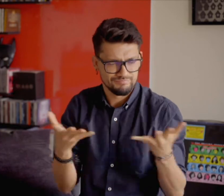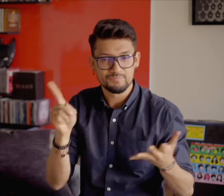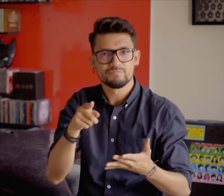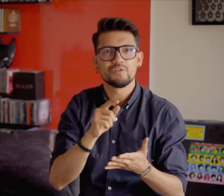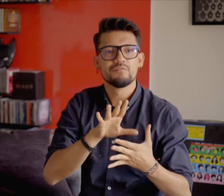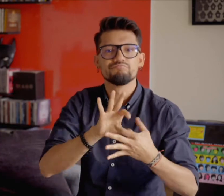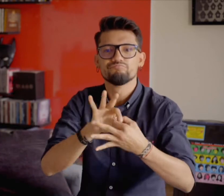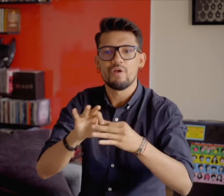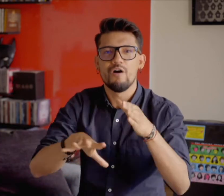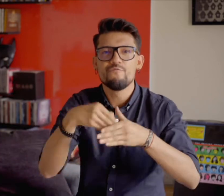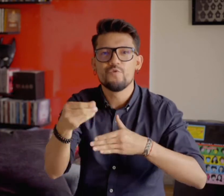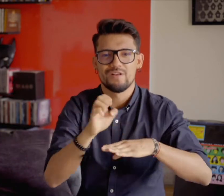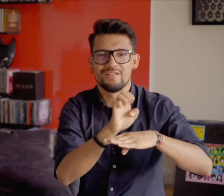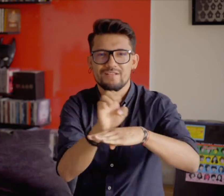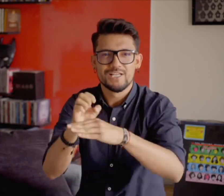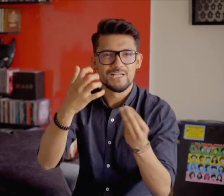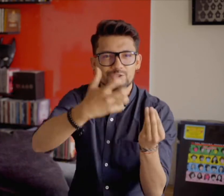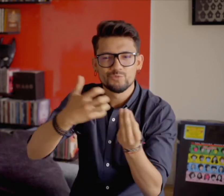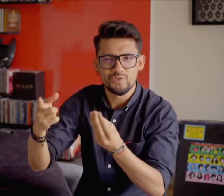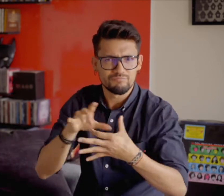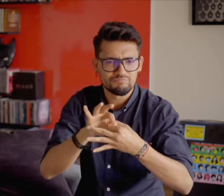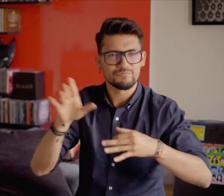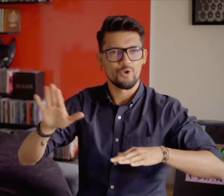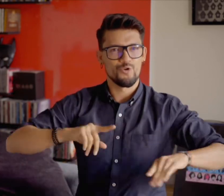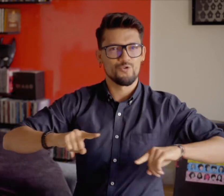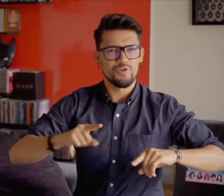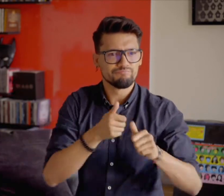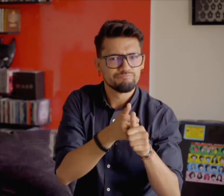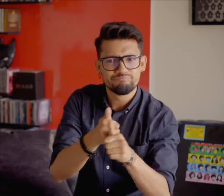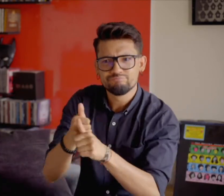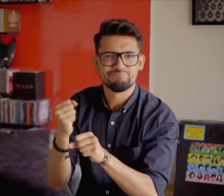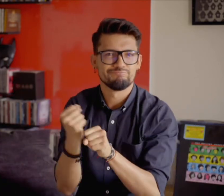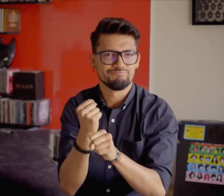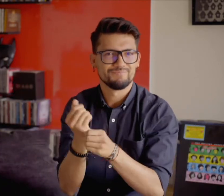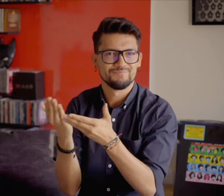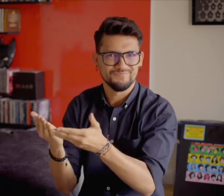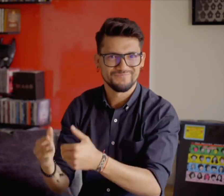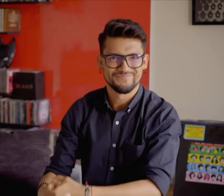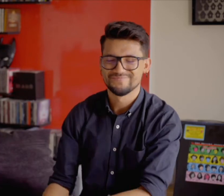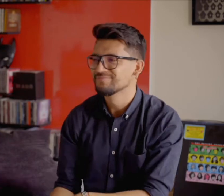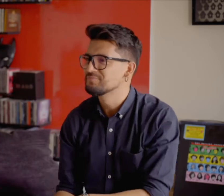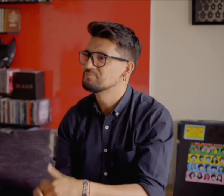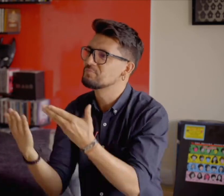dirigir el contenido que se realiza por fuera del canal.